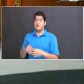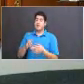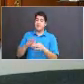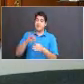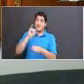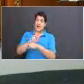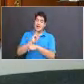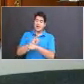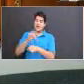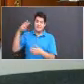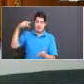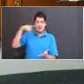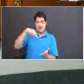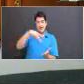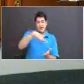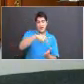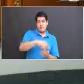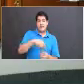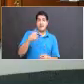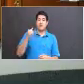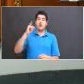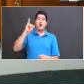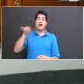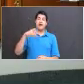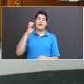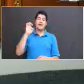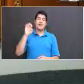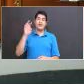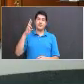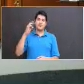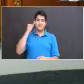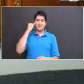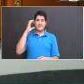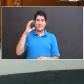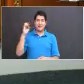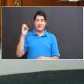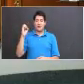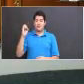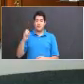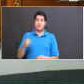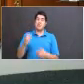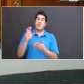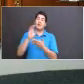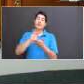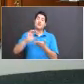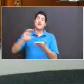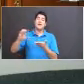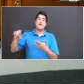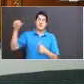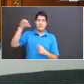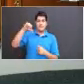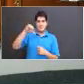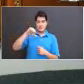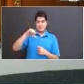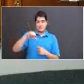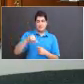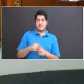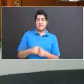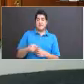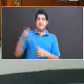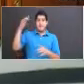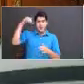Y bajando a Jericó, la ciudad maldita. Jericó era ciudad maldita y sigue siendo. Y bajó.